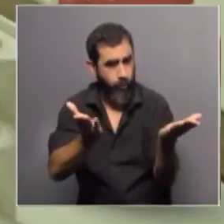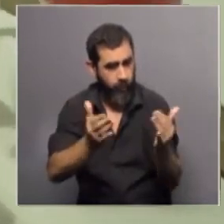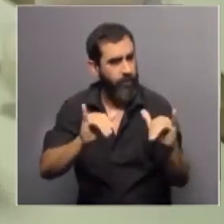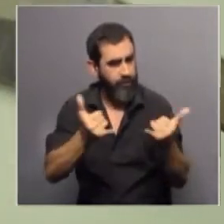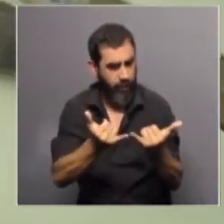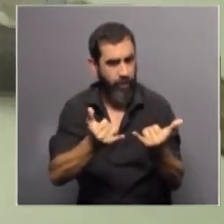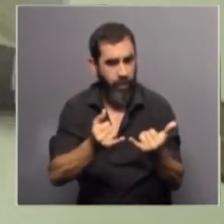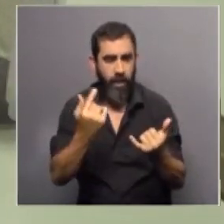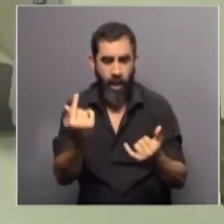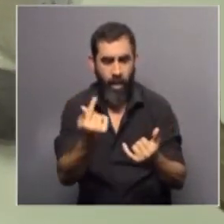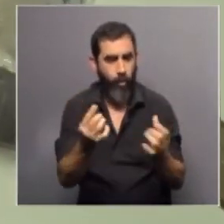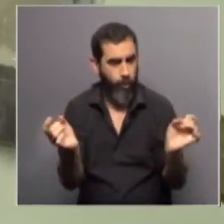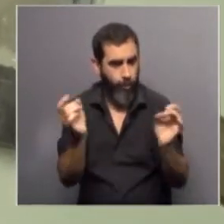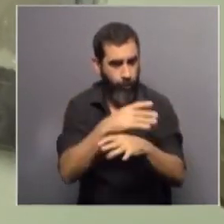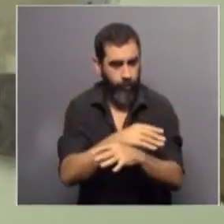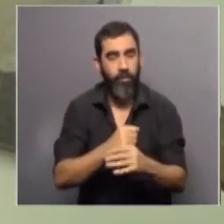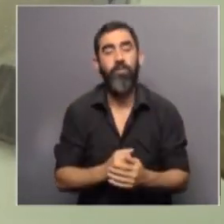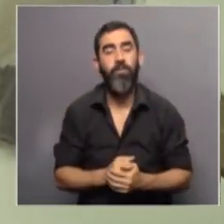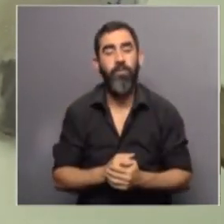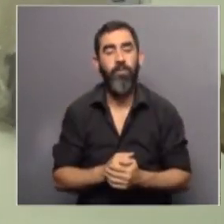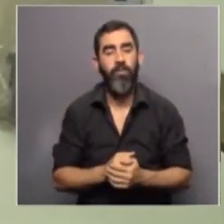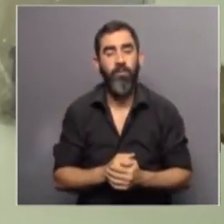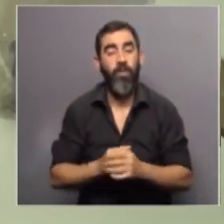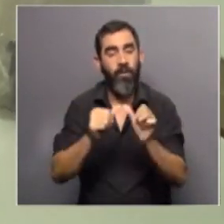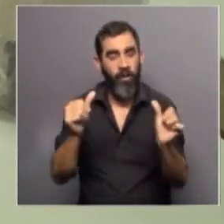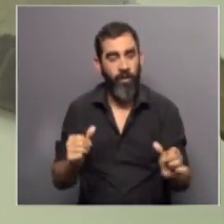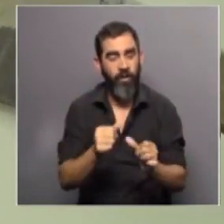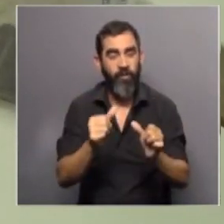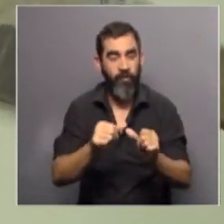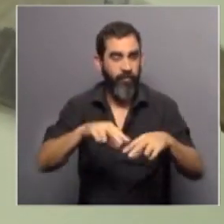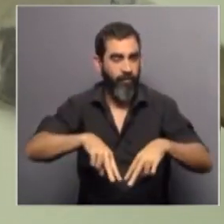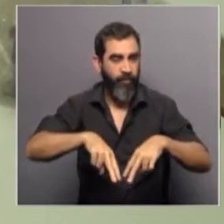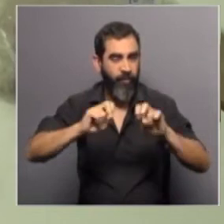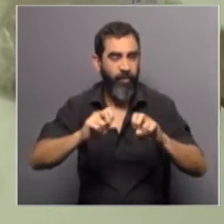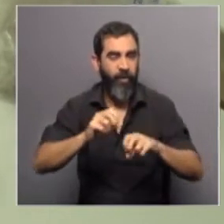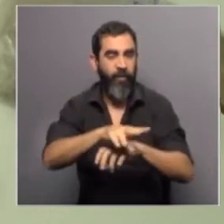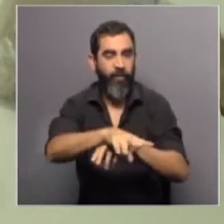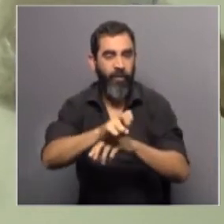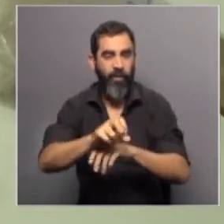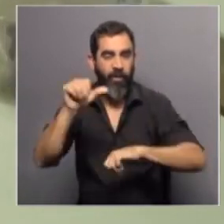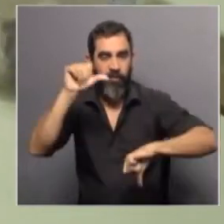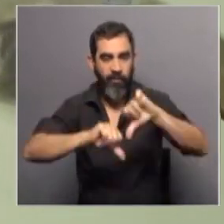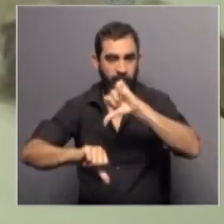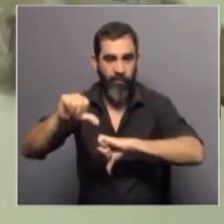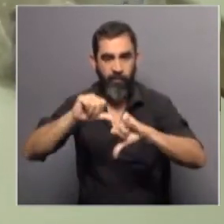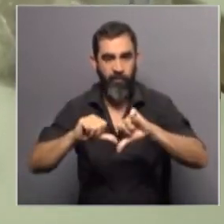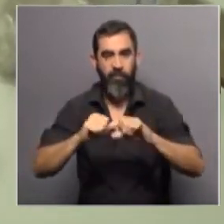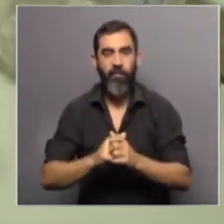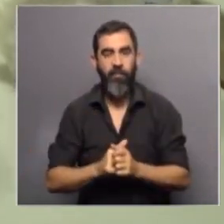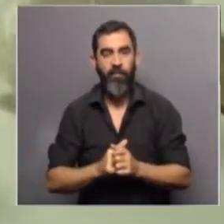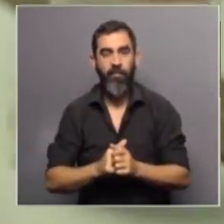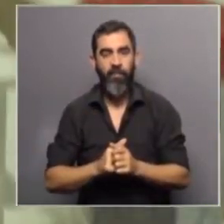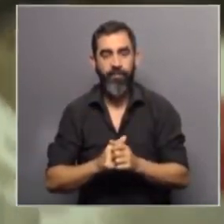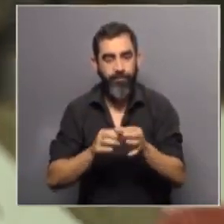ya todas analizadas, le realizamos los llamados análisis físico-químicos que consisten en calibrar